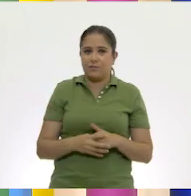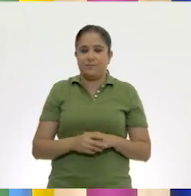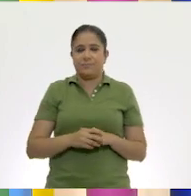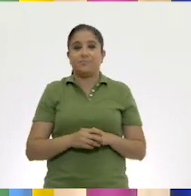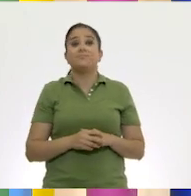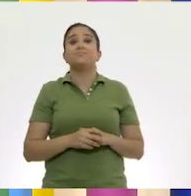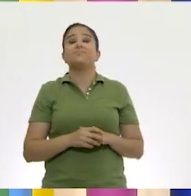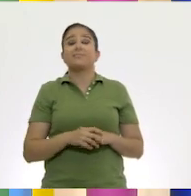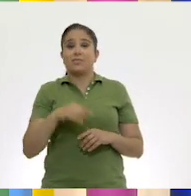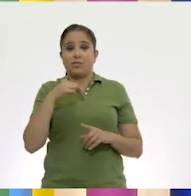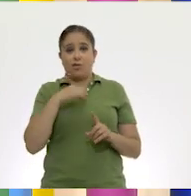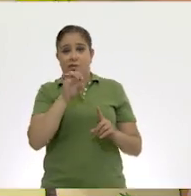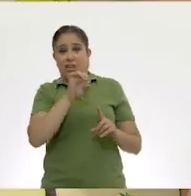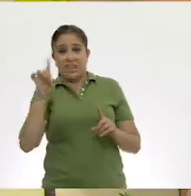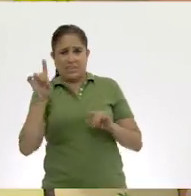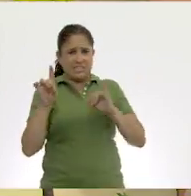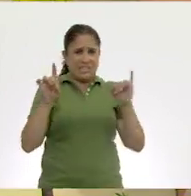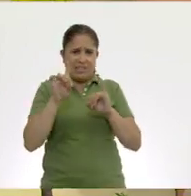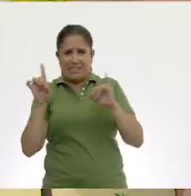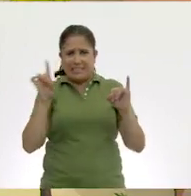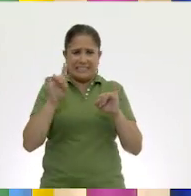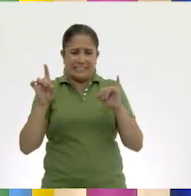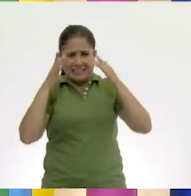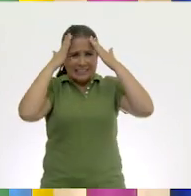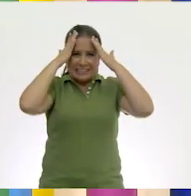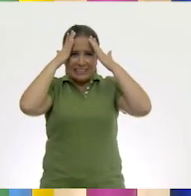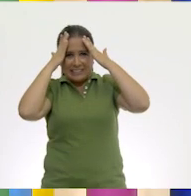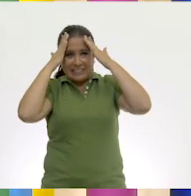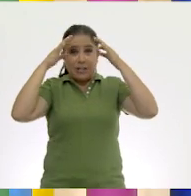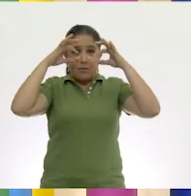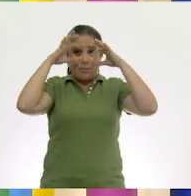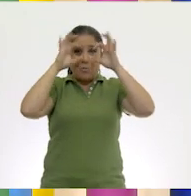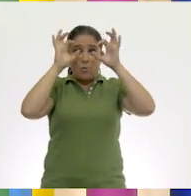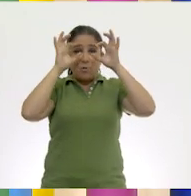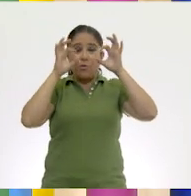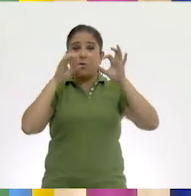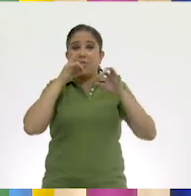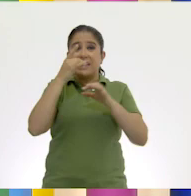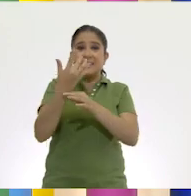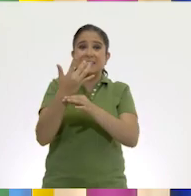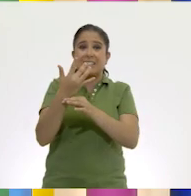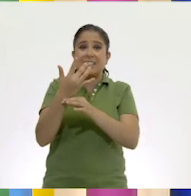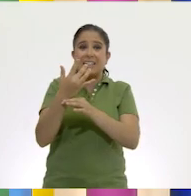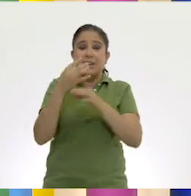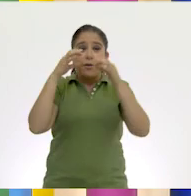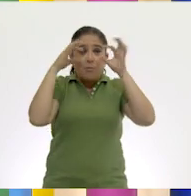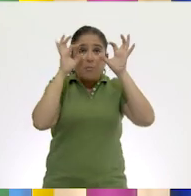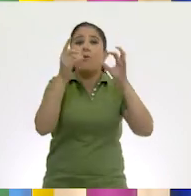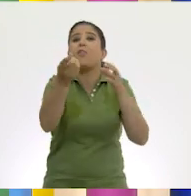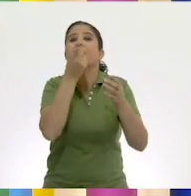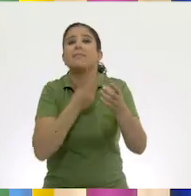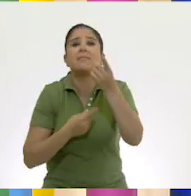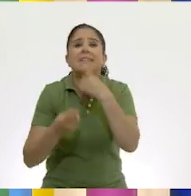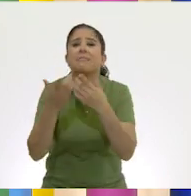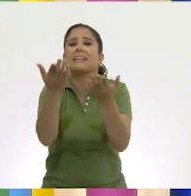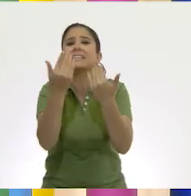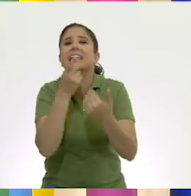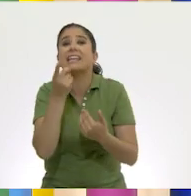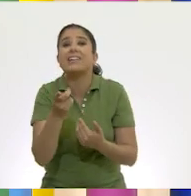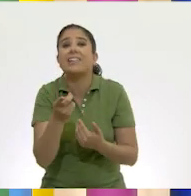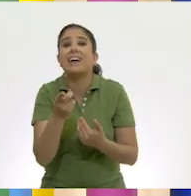entonces no voy al lado derecho izquierdo creo que el señor búho dijo que dijo niñas y niños